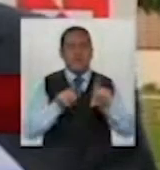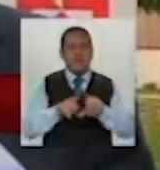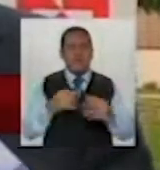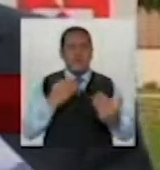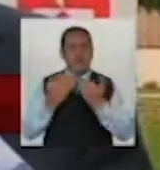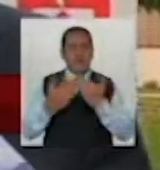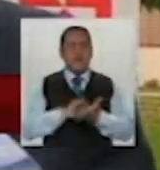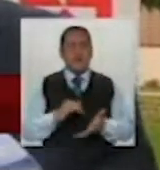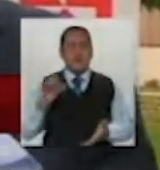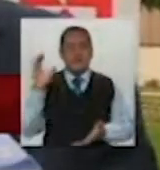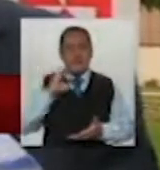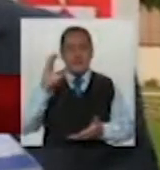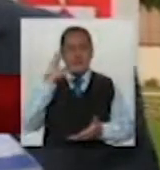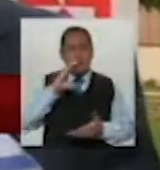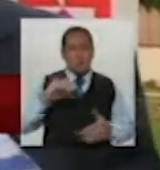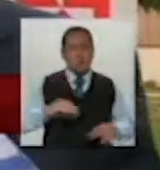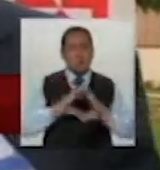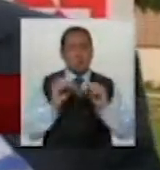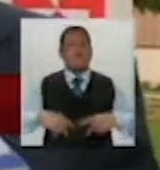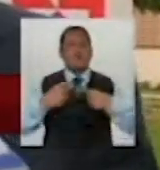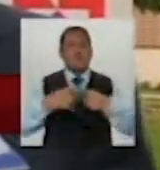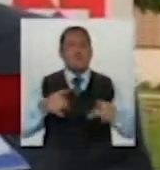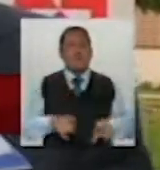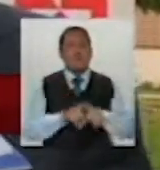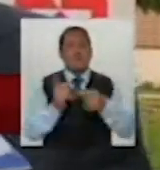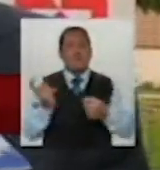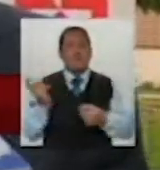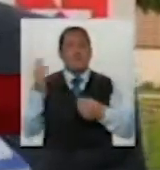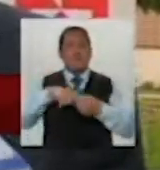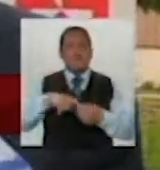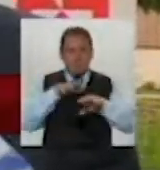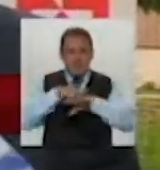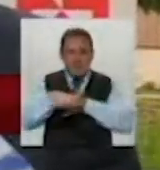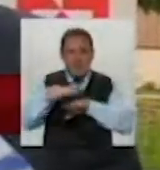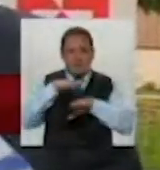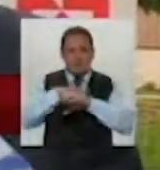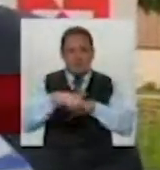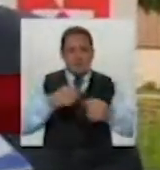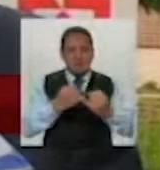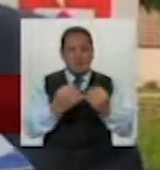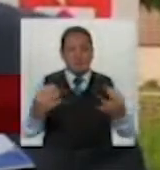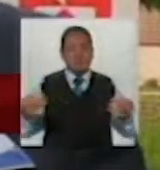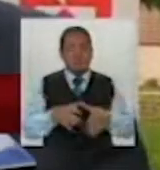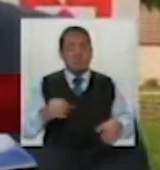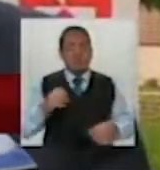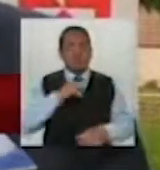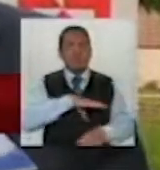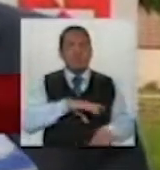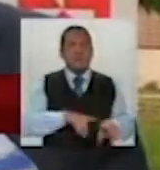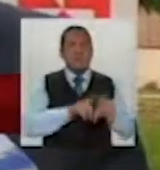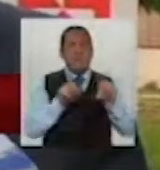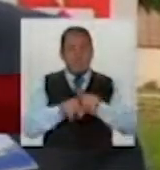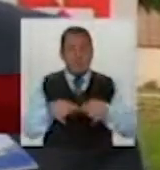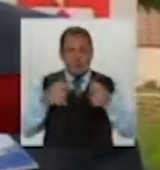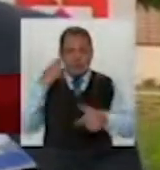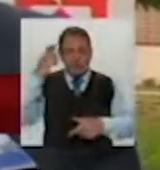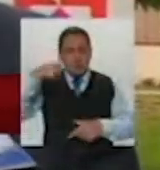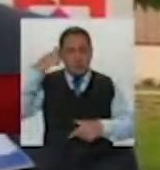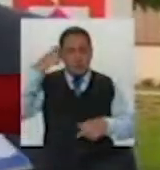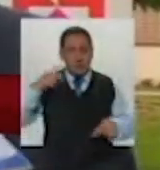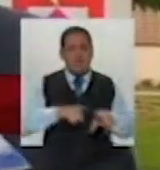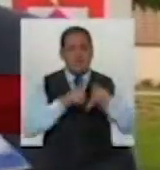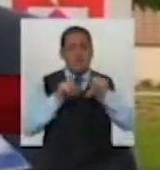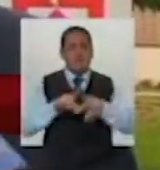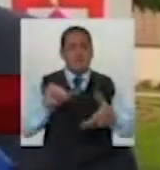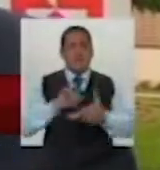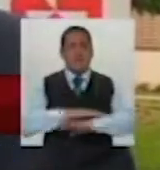que está buscando incorporarse o insertarse, invadir los espacios sociales para poder tener algún tipo de control político y con ello